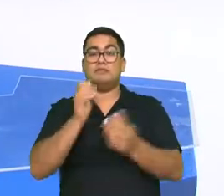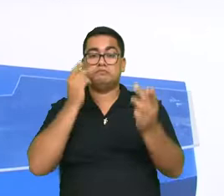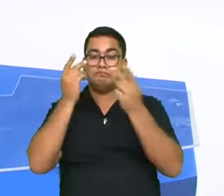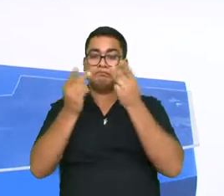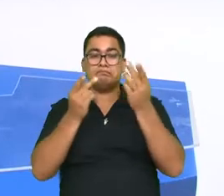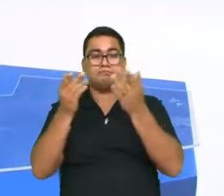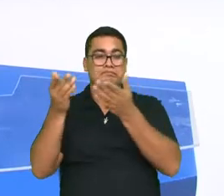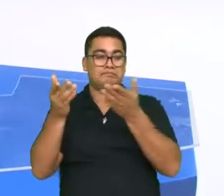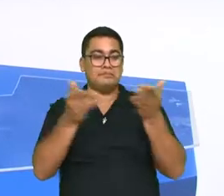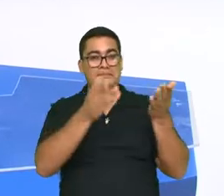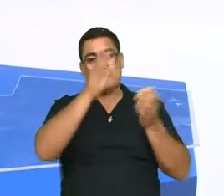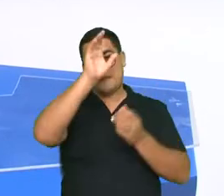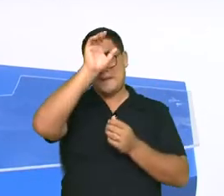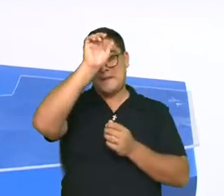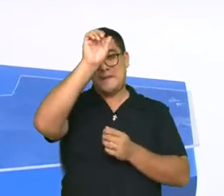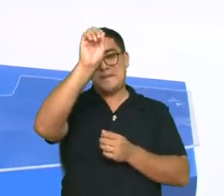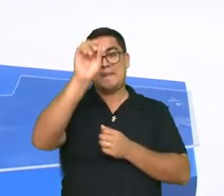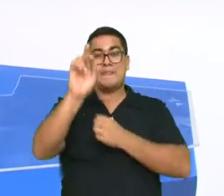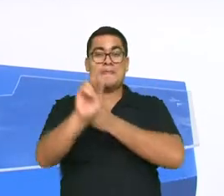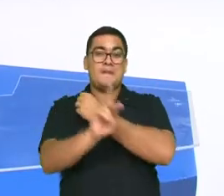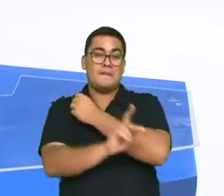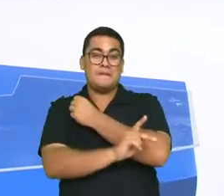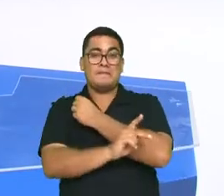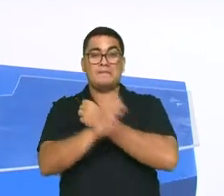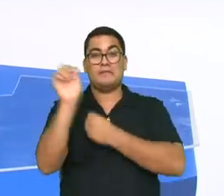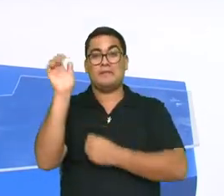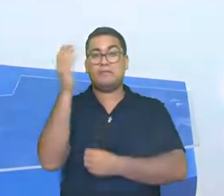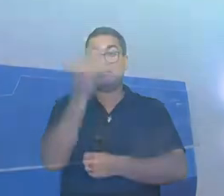de cortesía del embajador de esa nación africana.